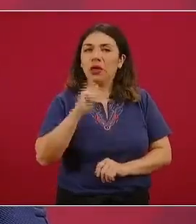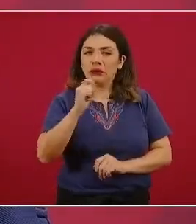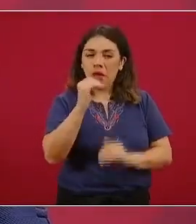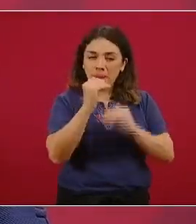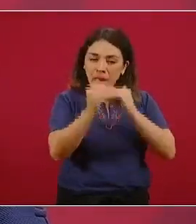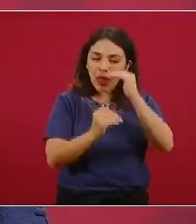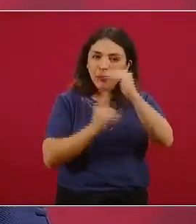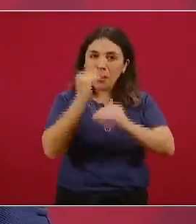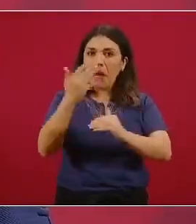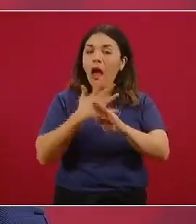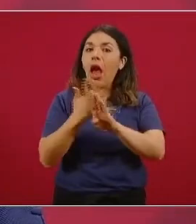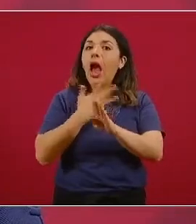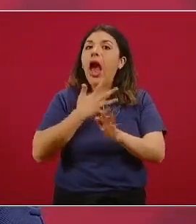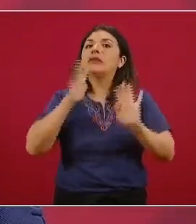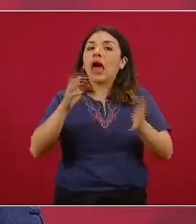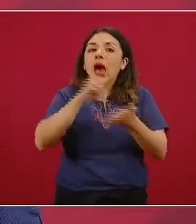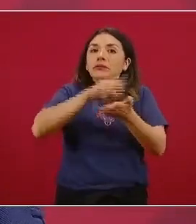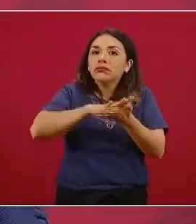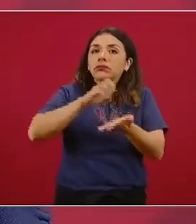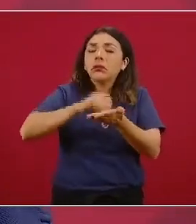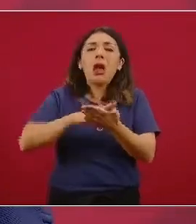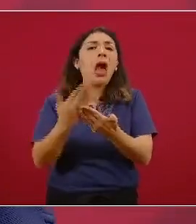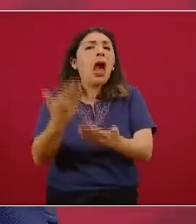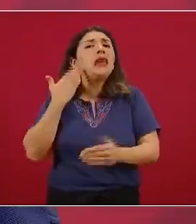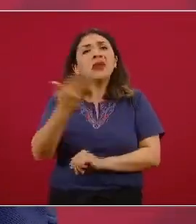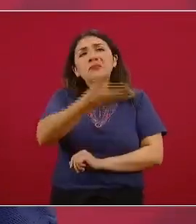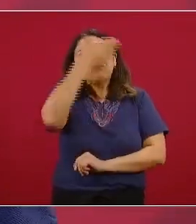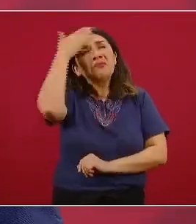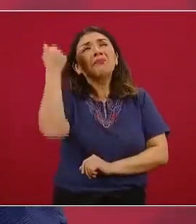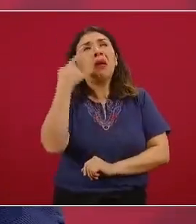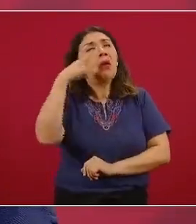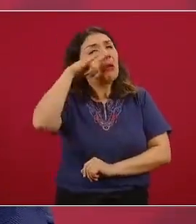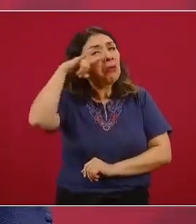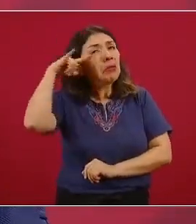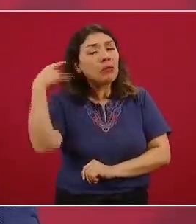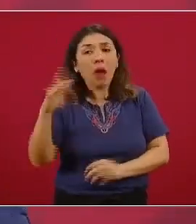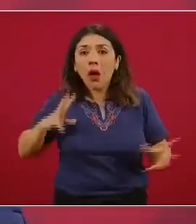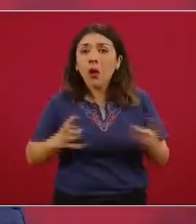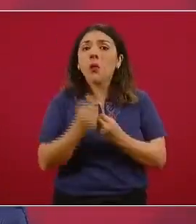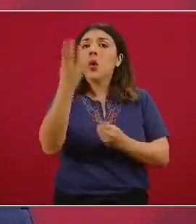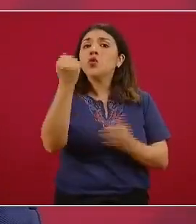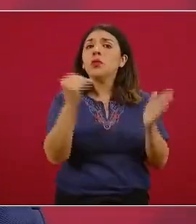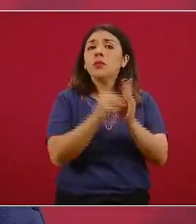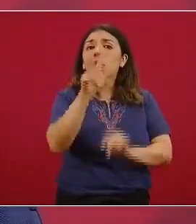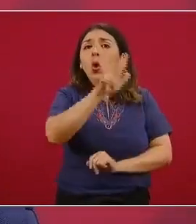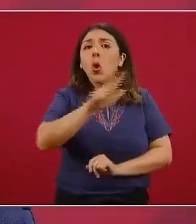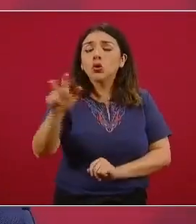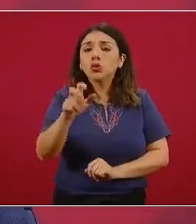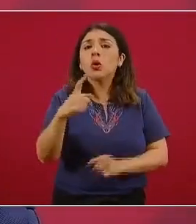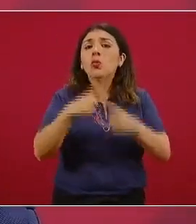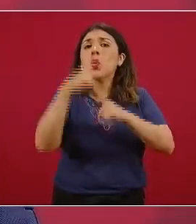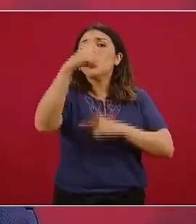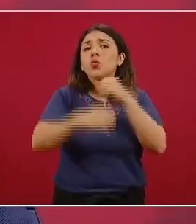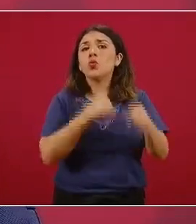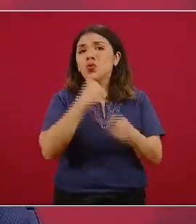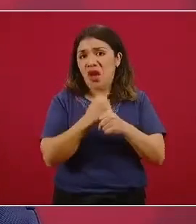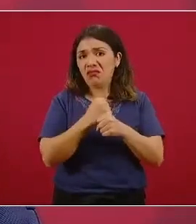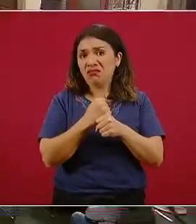en registrarlas. Antes ni sabíamos cuántas había. Son un total de 9.800 cada año